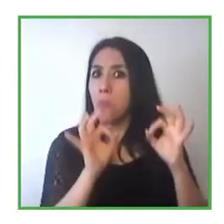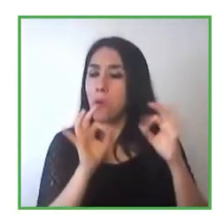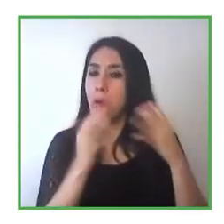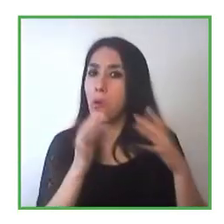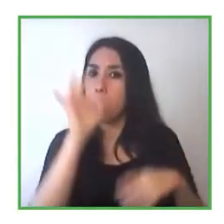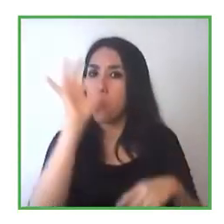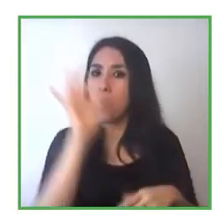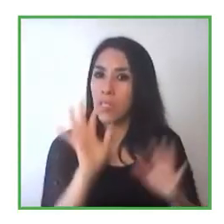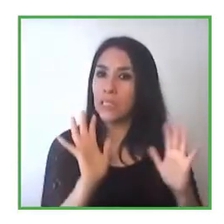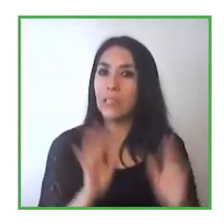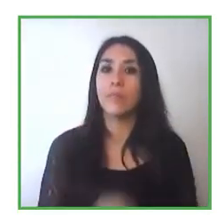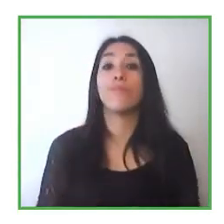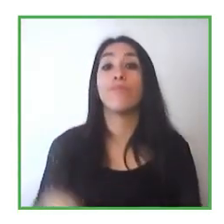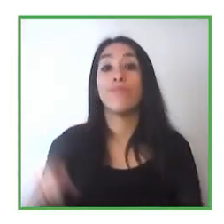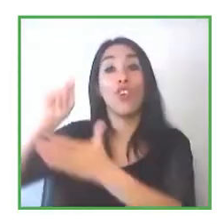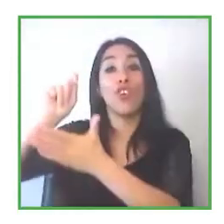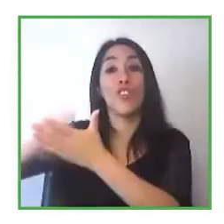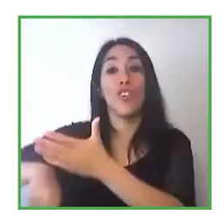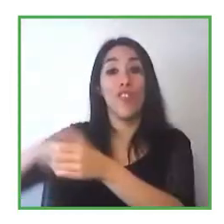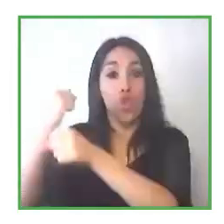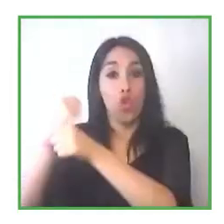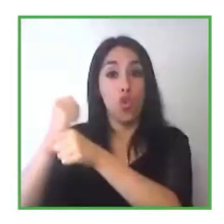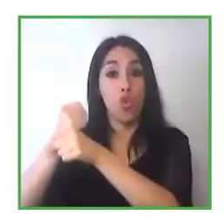hay en el mercado laboral.